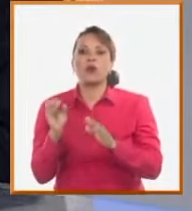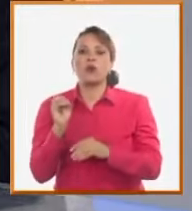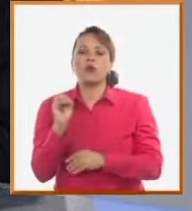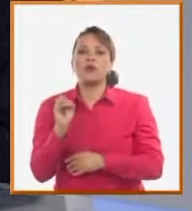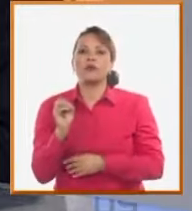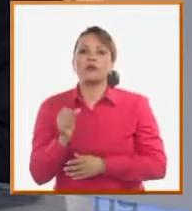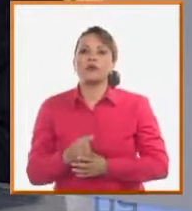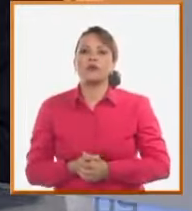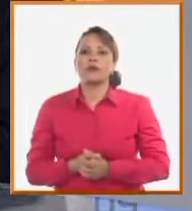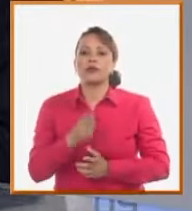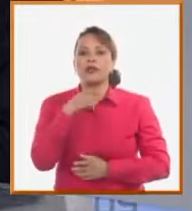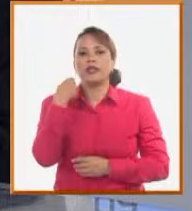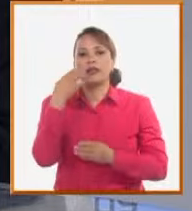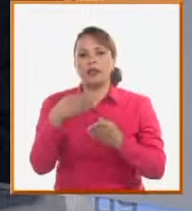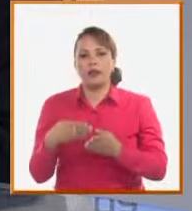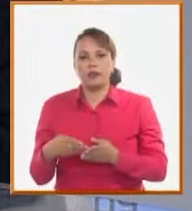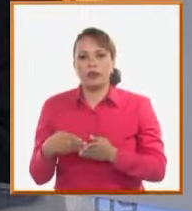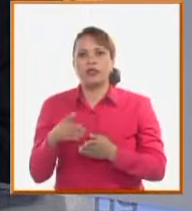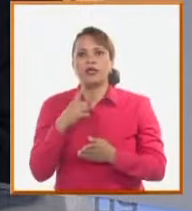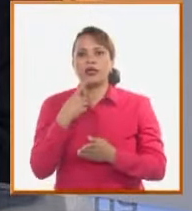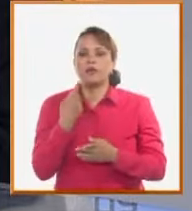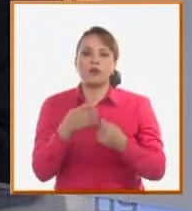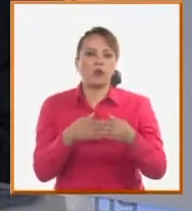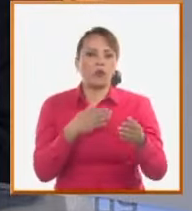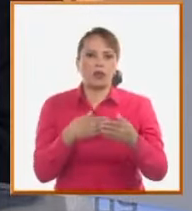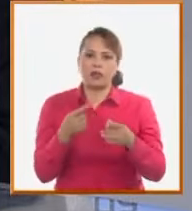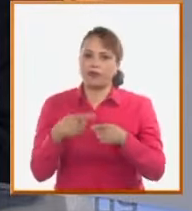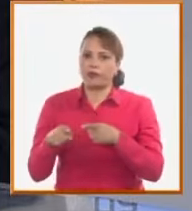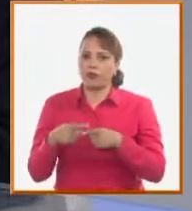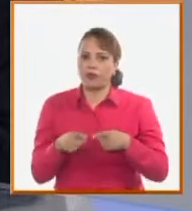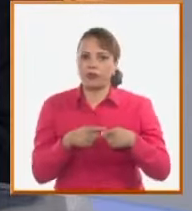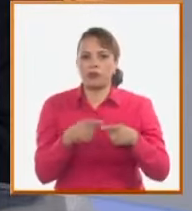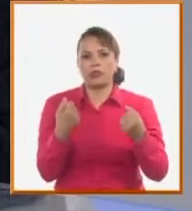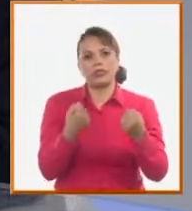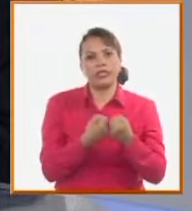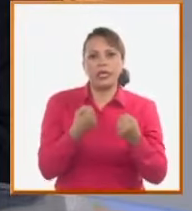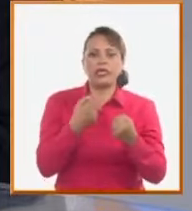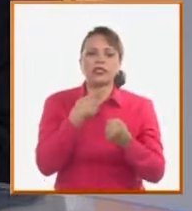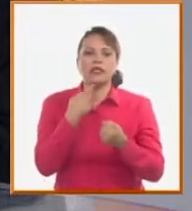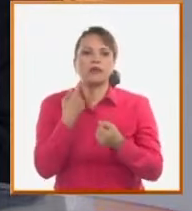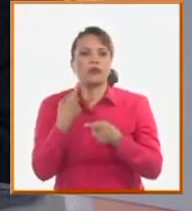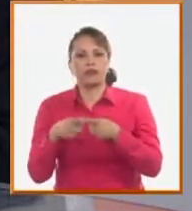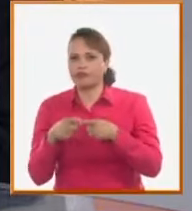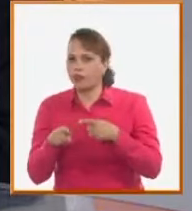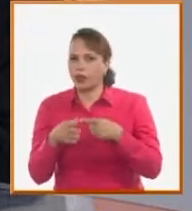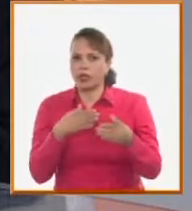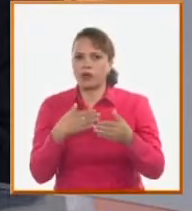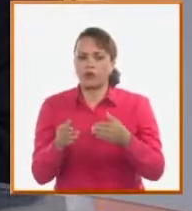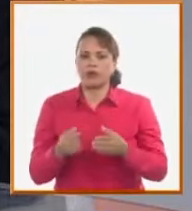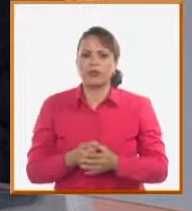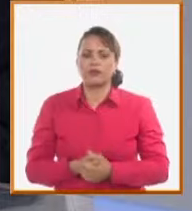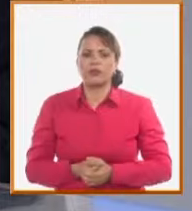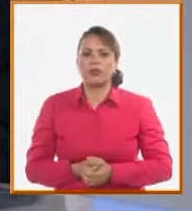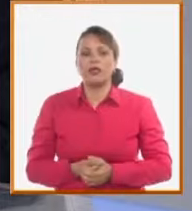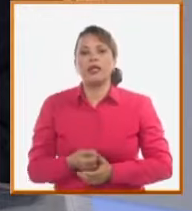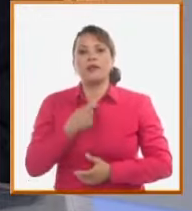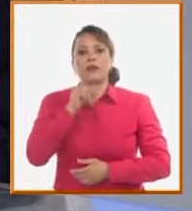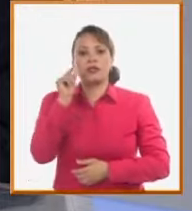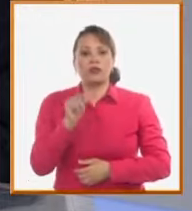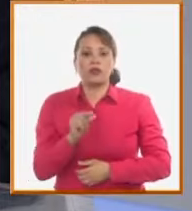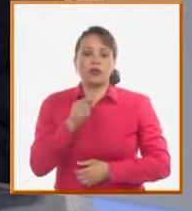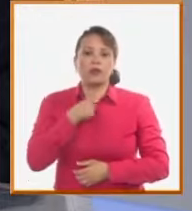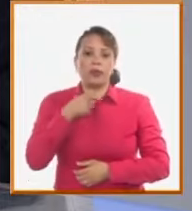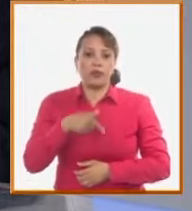como decíamos, la muerte del asegurado, que es por cualquier causa. Si la persona es asegurable, o sea, no tiene